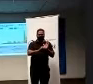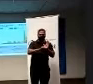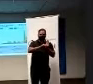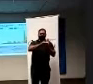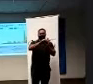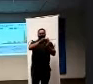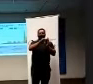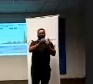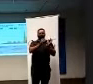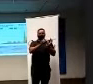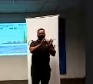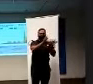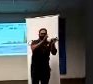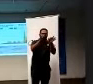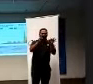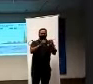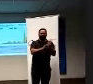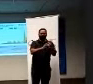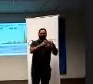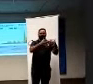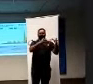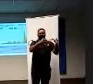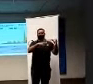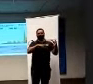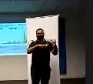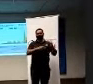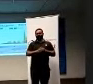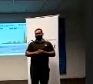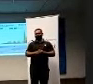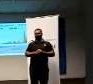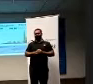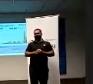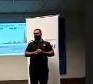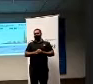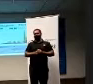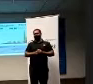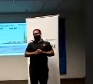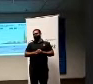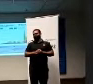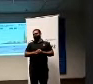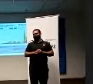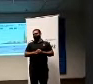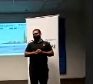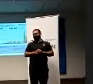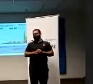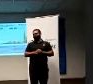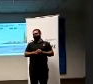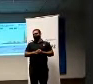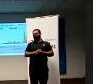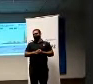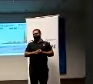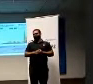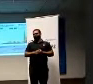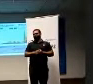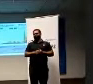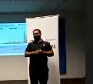entrada del Omicron y algunos de la variante Omicron y algunos de su linaje otra vez, o subdivisiones de lo que es